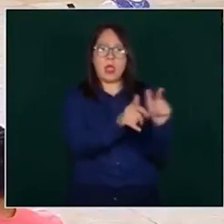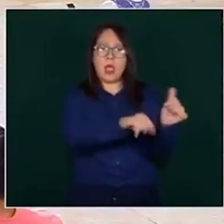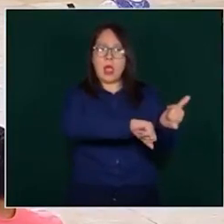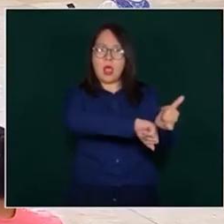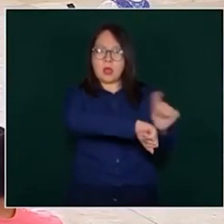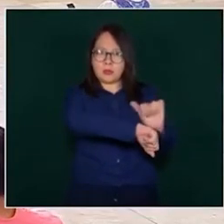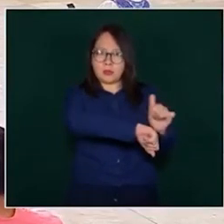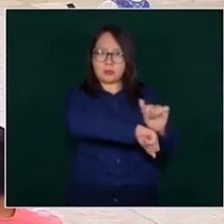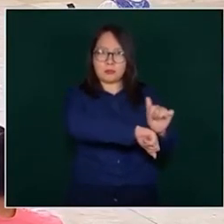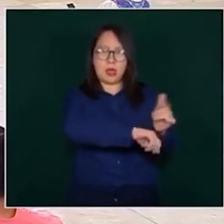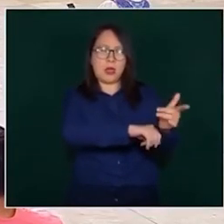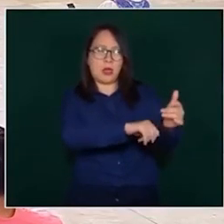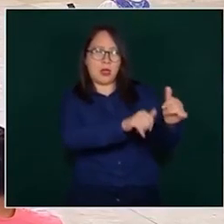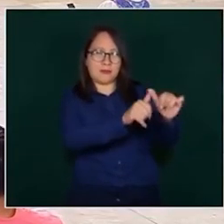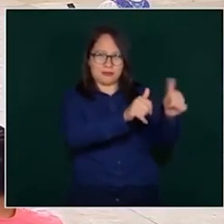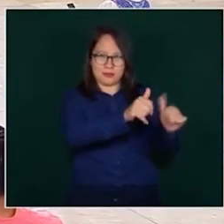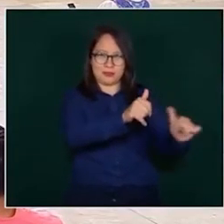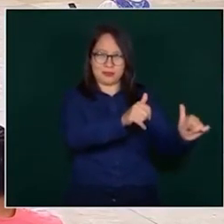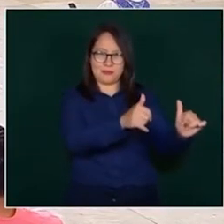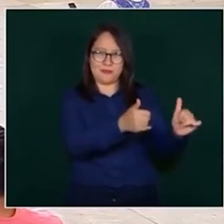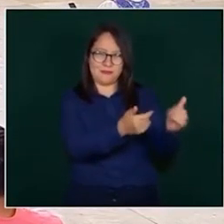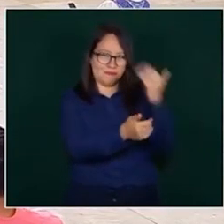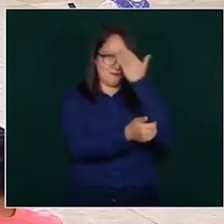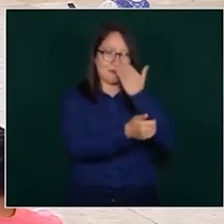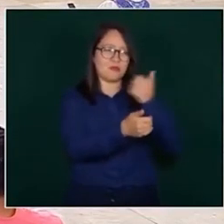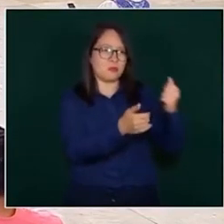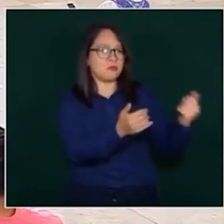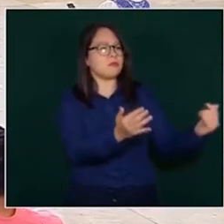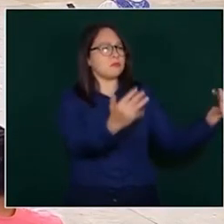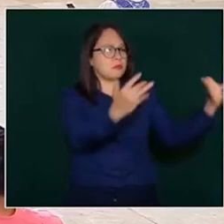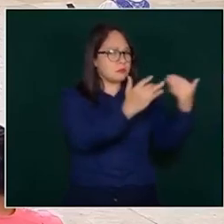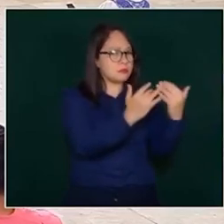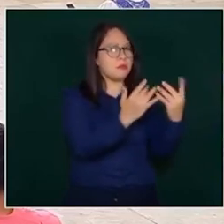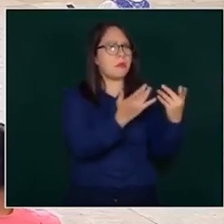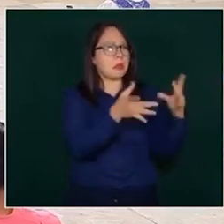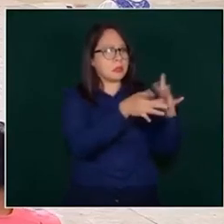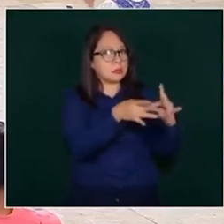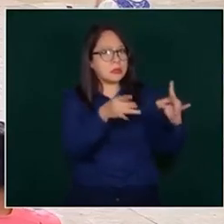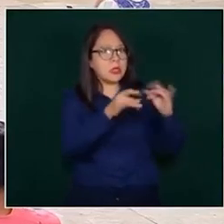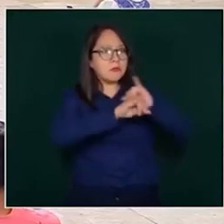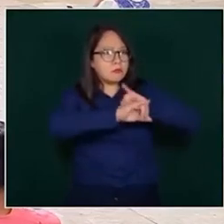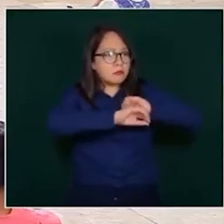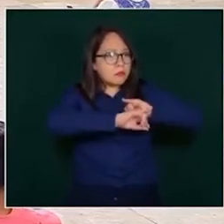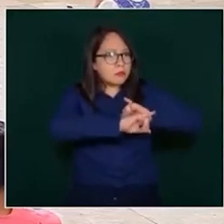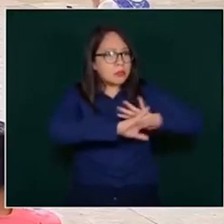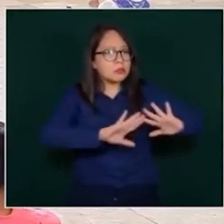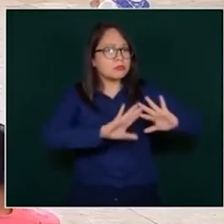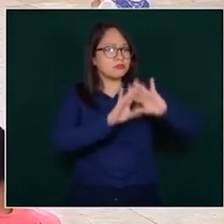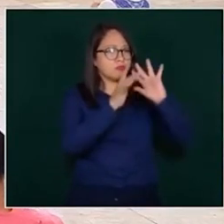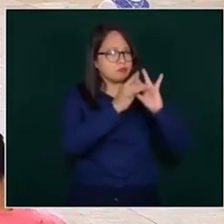Sí, quiero hablar con ellos para explicarles por qué.